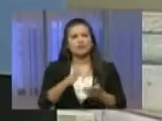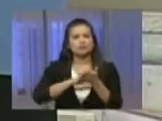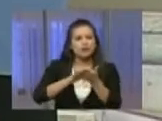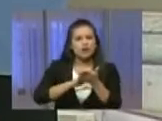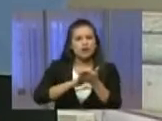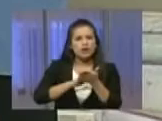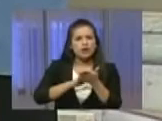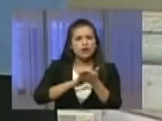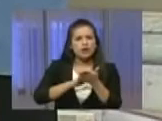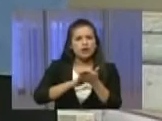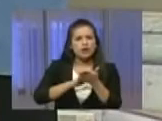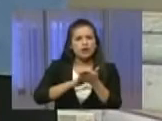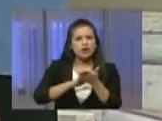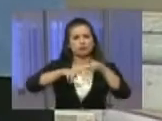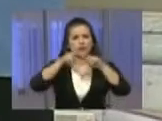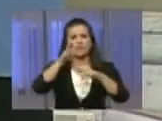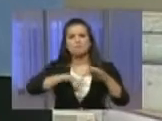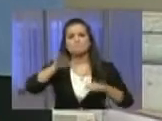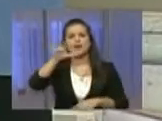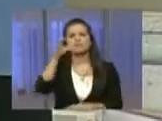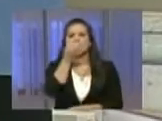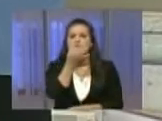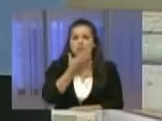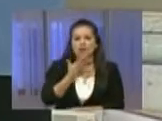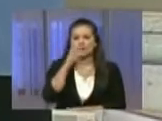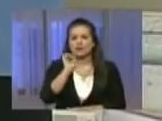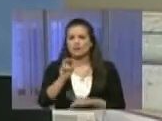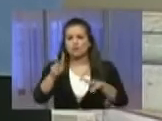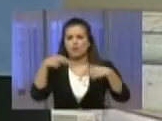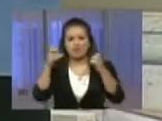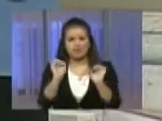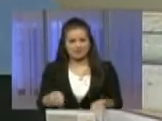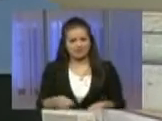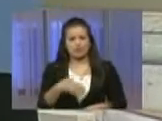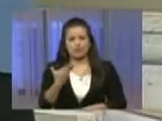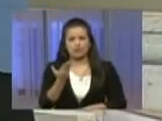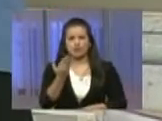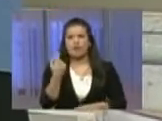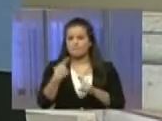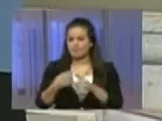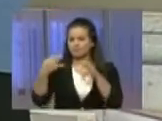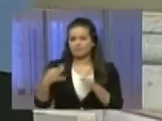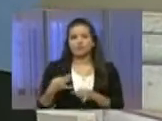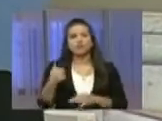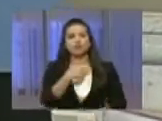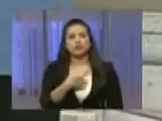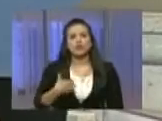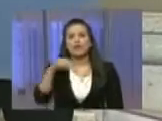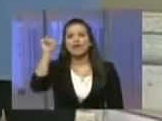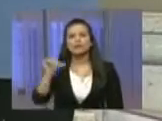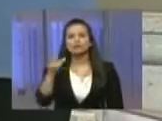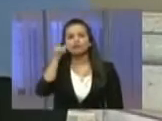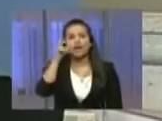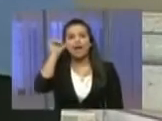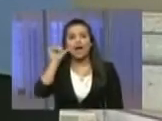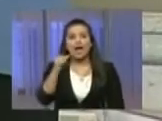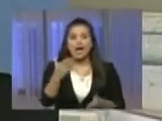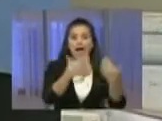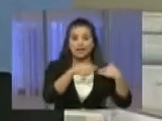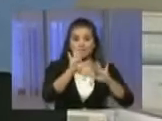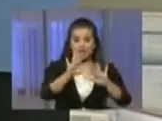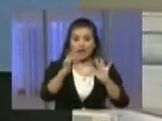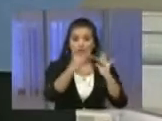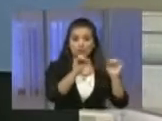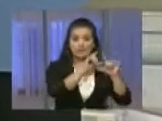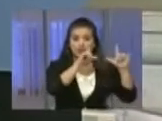aprender patria buena la Patria Nueva consolidar lo que tenemos Así que yo quiero escuchar antes de conectarnos